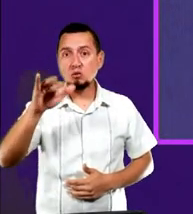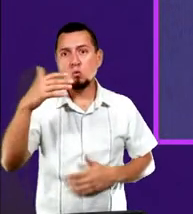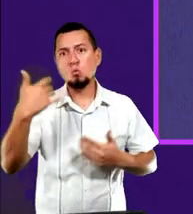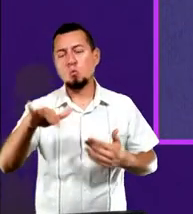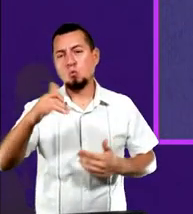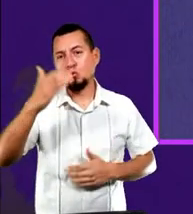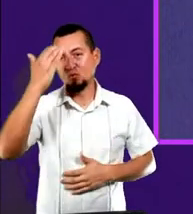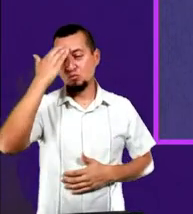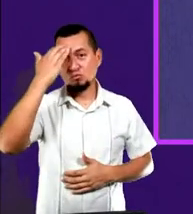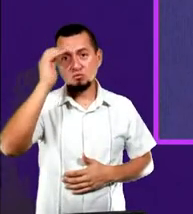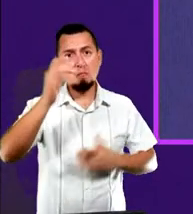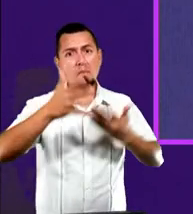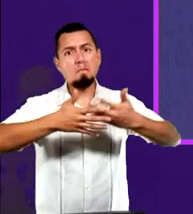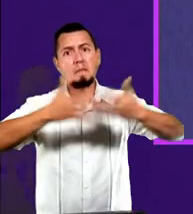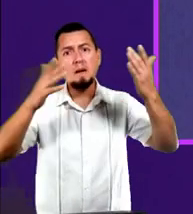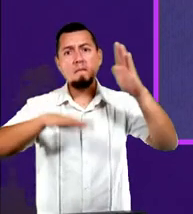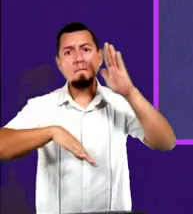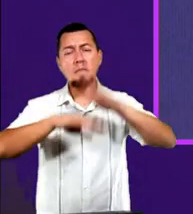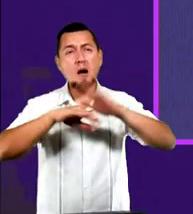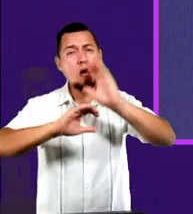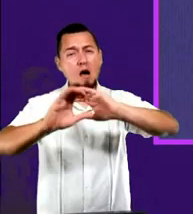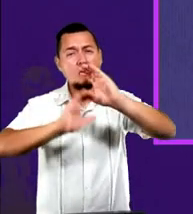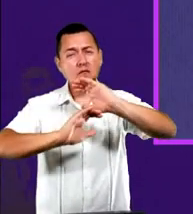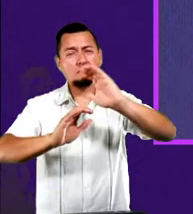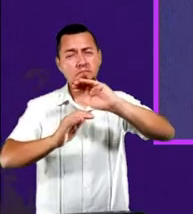interpretaciones de su canción